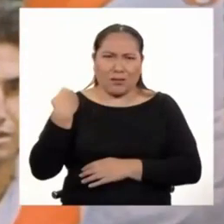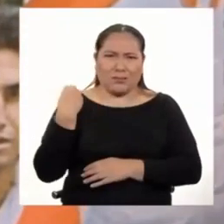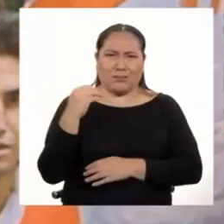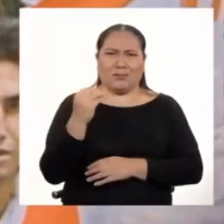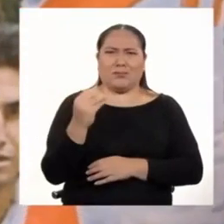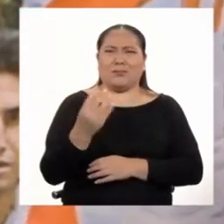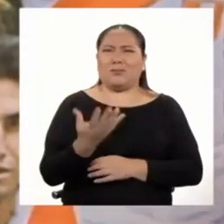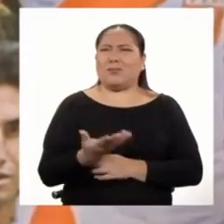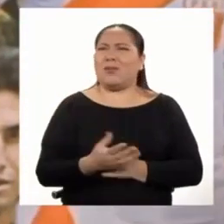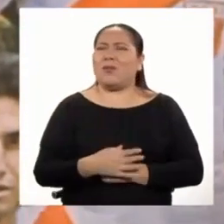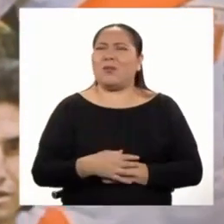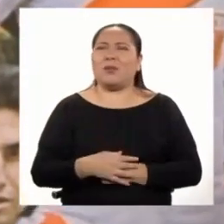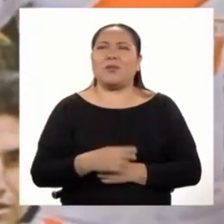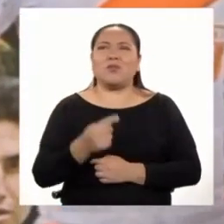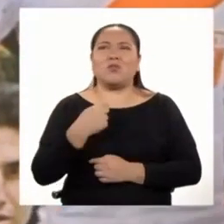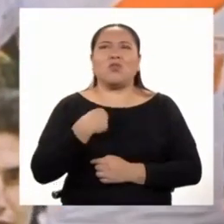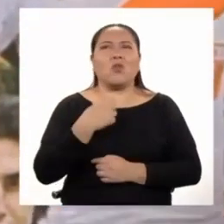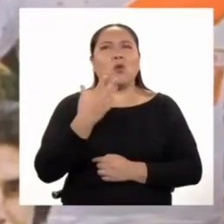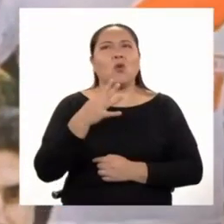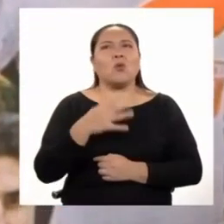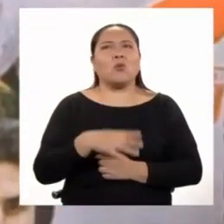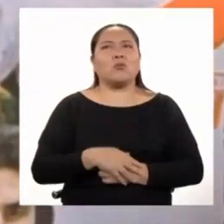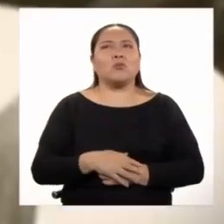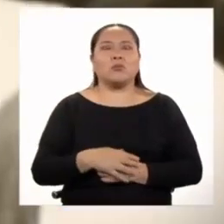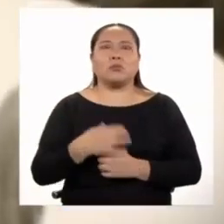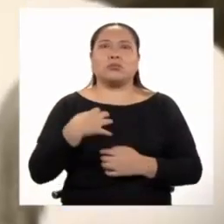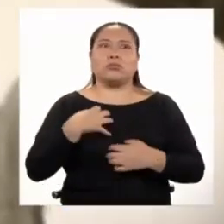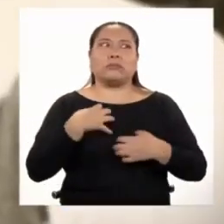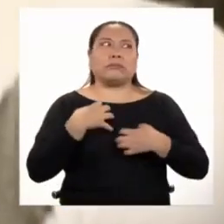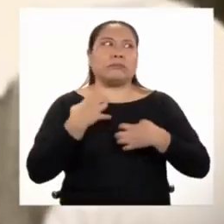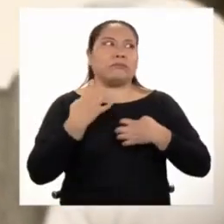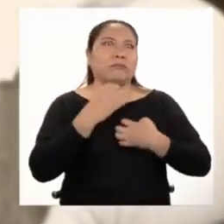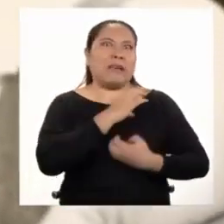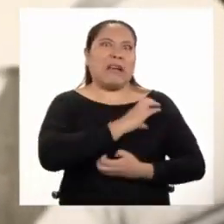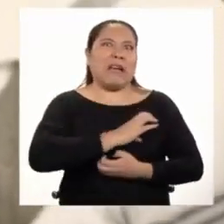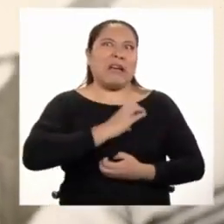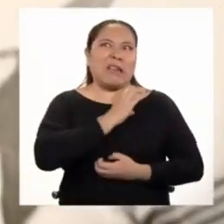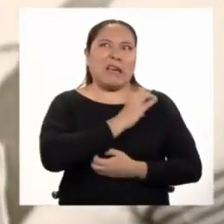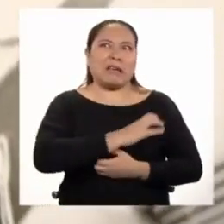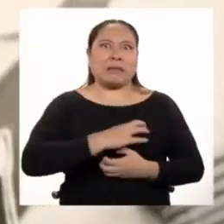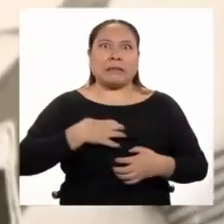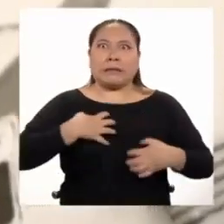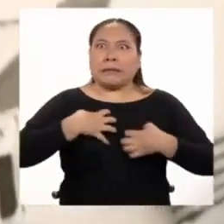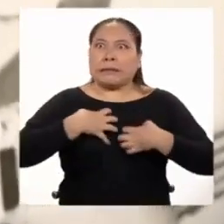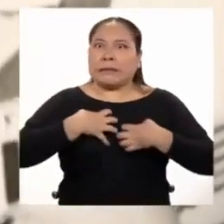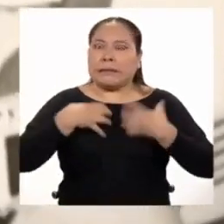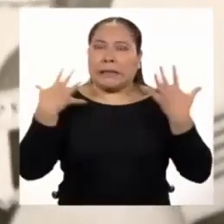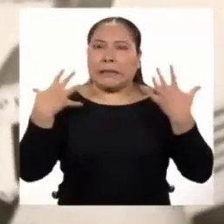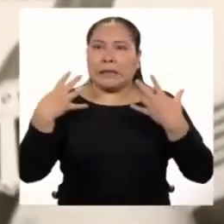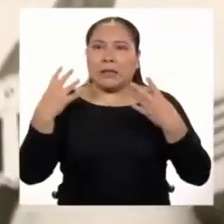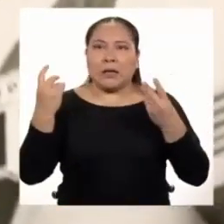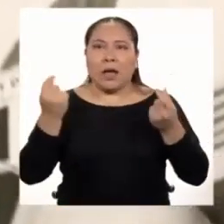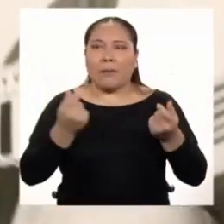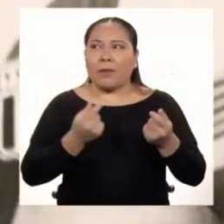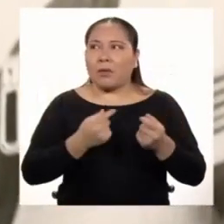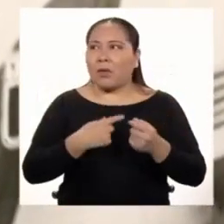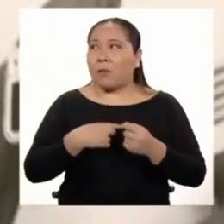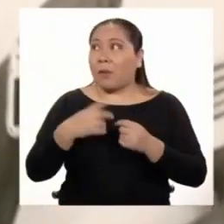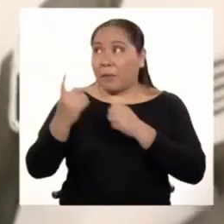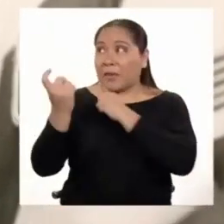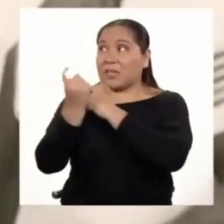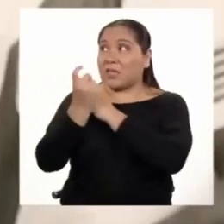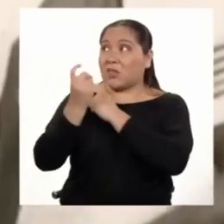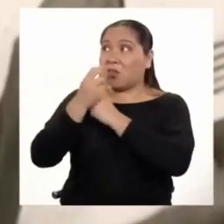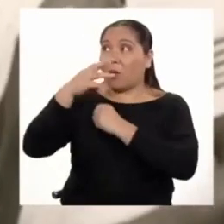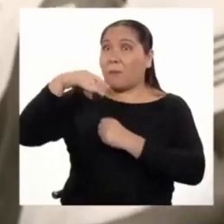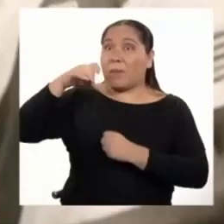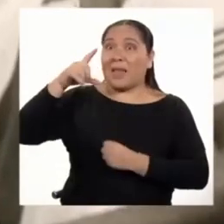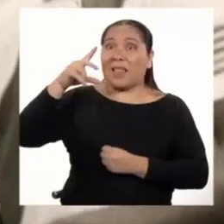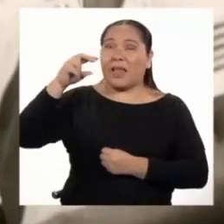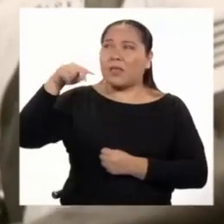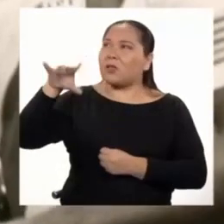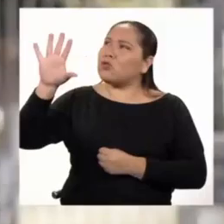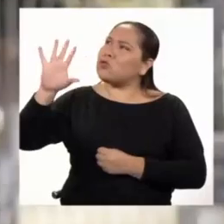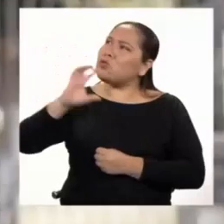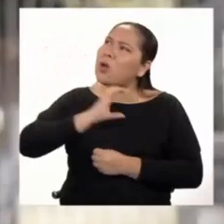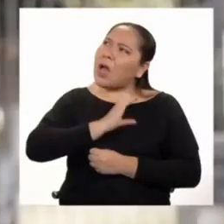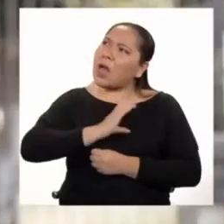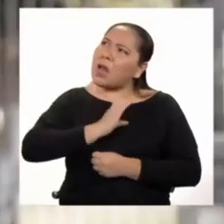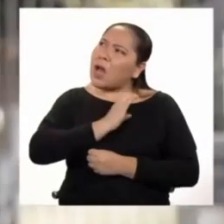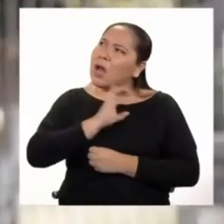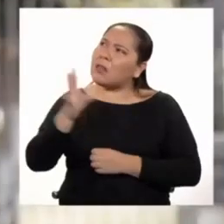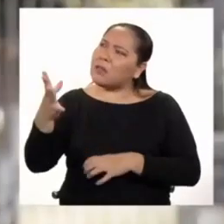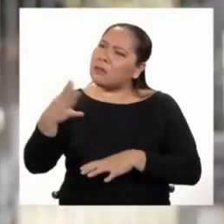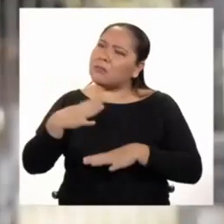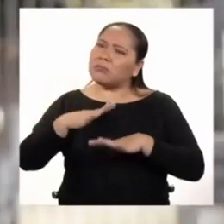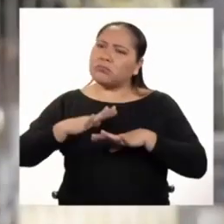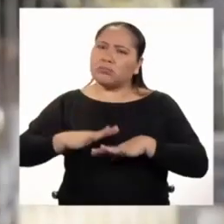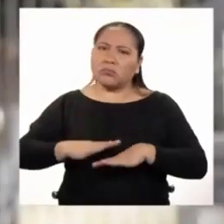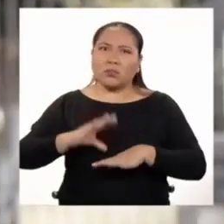tenía, en esa época tenía un temperamento muy bravo al comienzo, pero ya cuando aprendí de Julio Meléndez, la personalidad de Julio Meléndez, la calidad